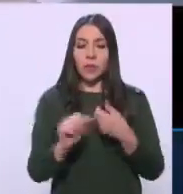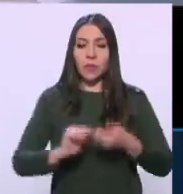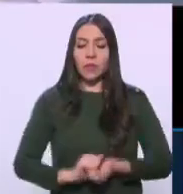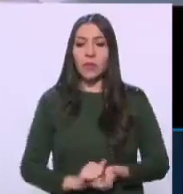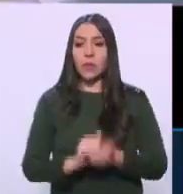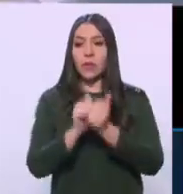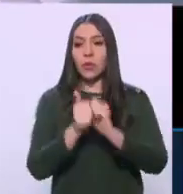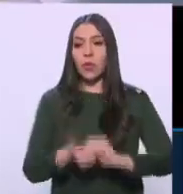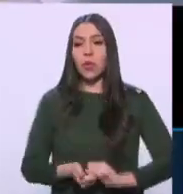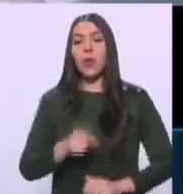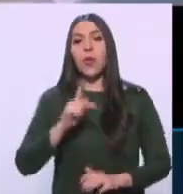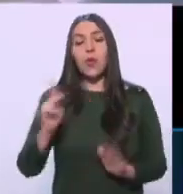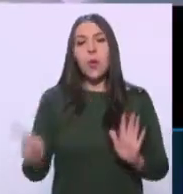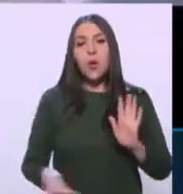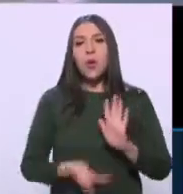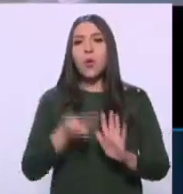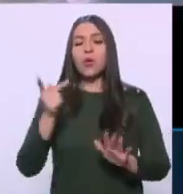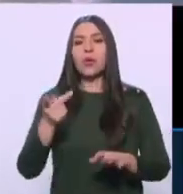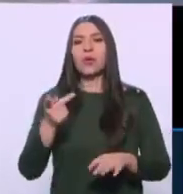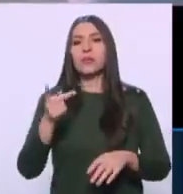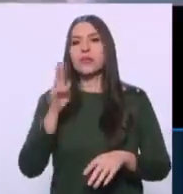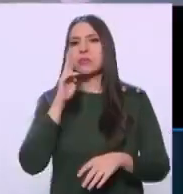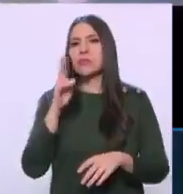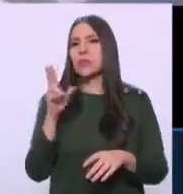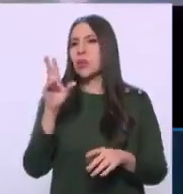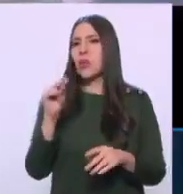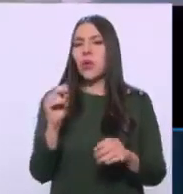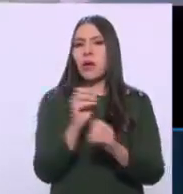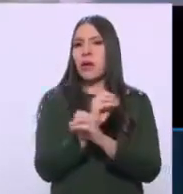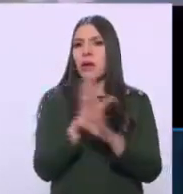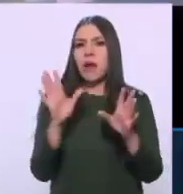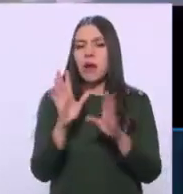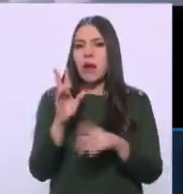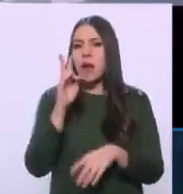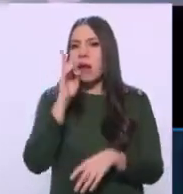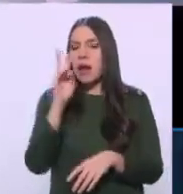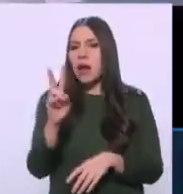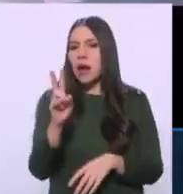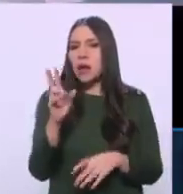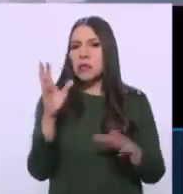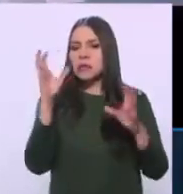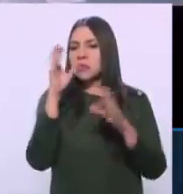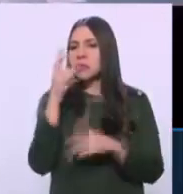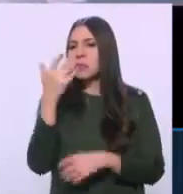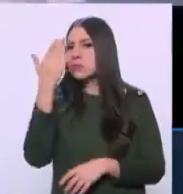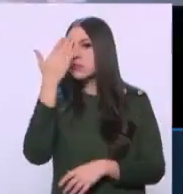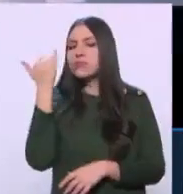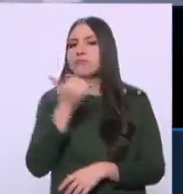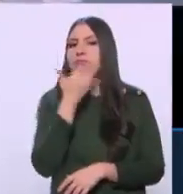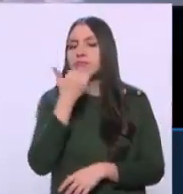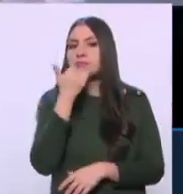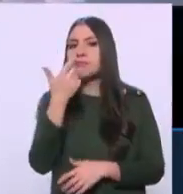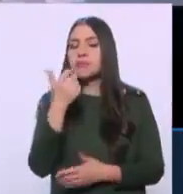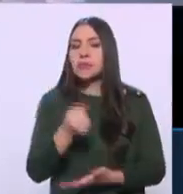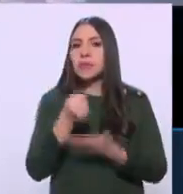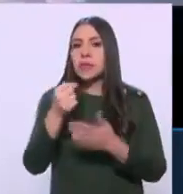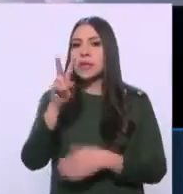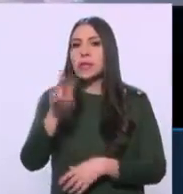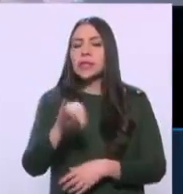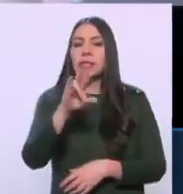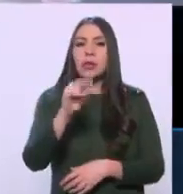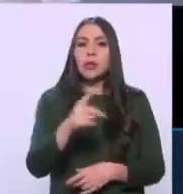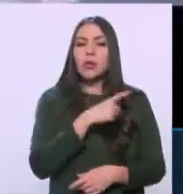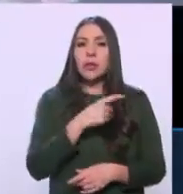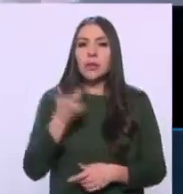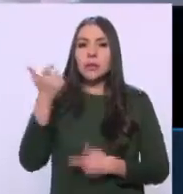vuelva a ser una otra solución opaca en donde los recursos no lleguen a donde tengan que llegar. Estaría por verse cuál es la solución